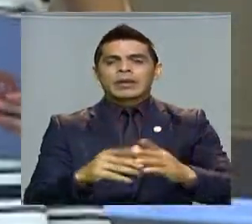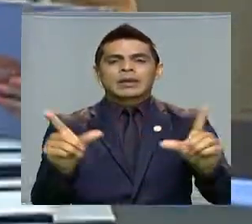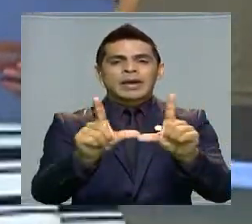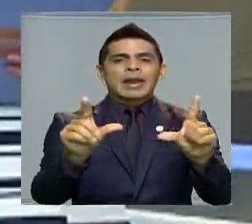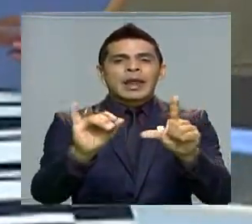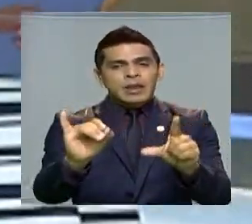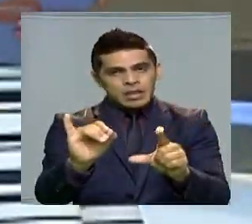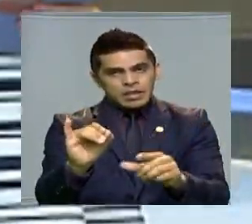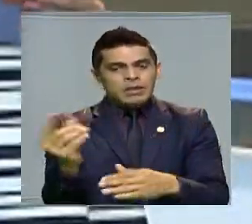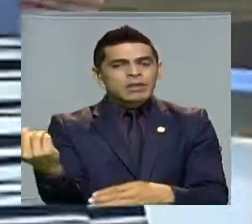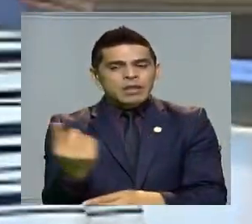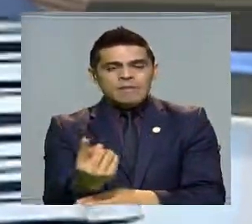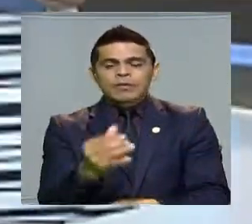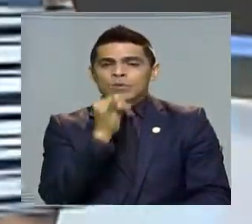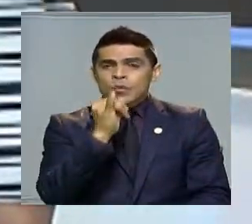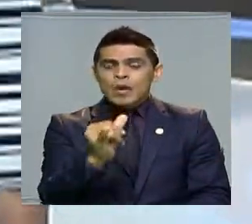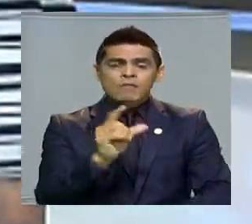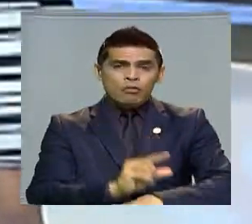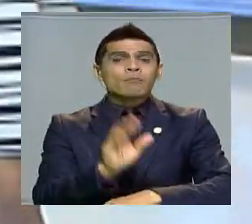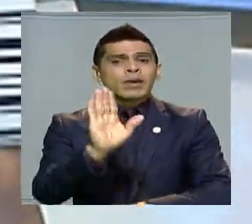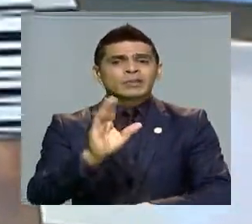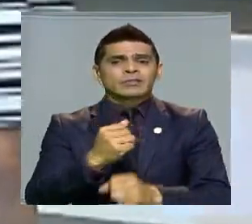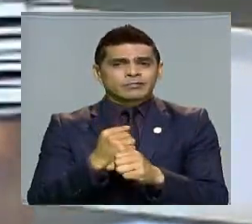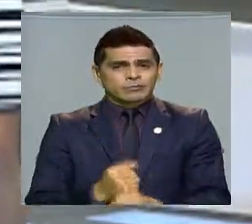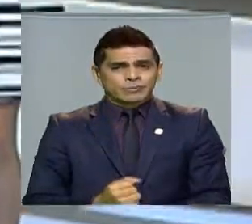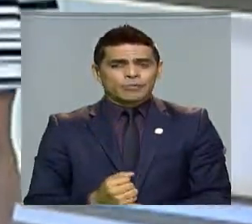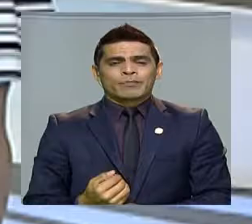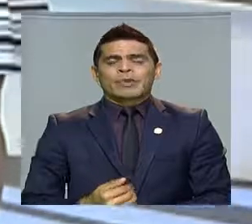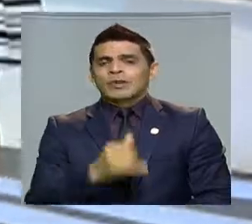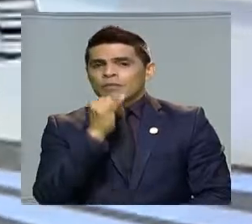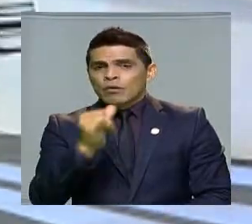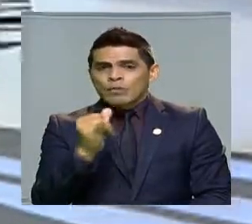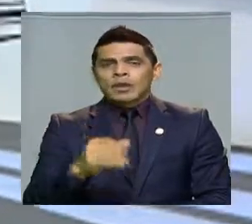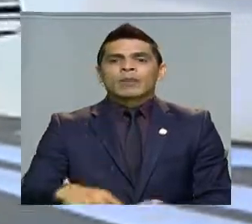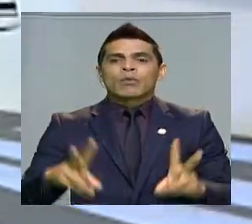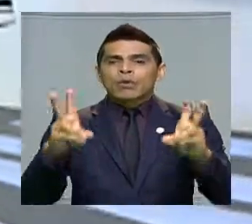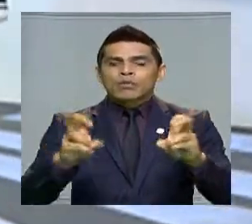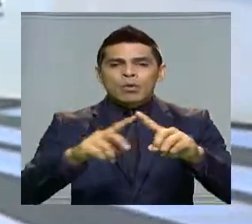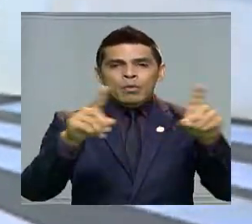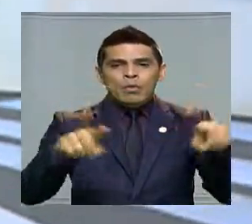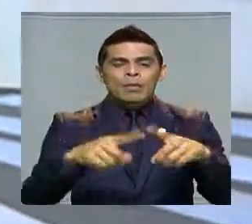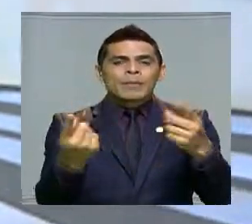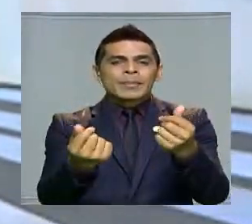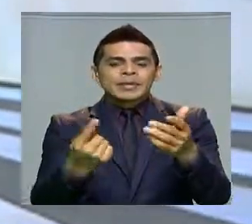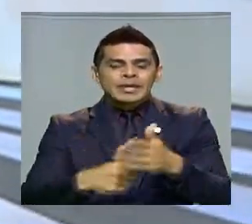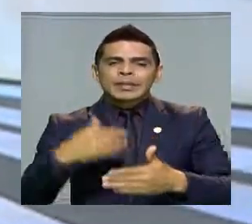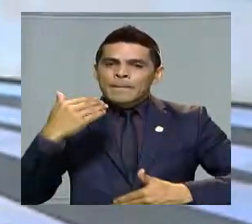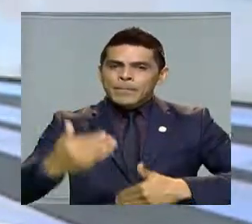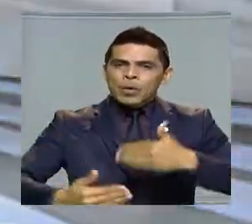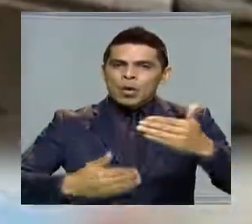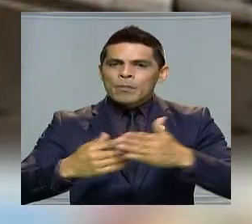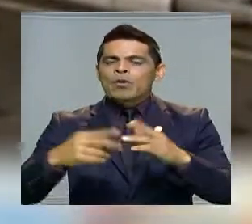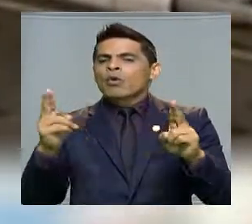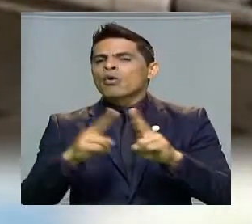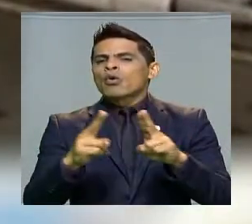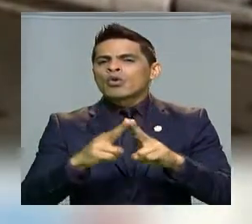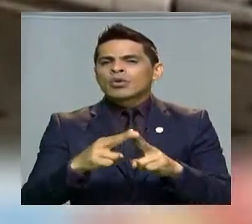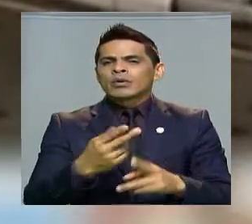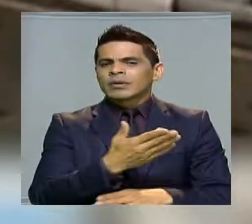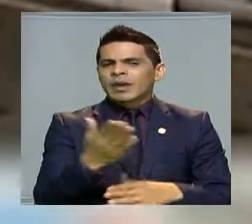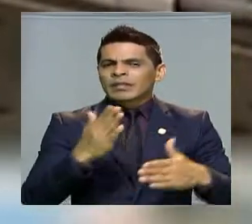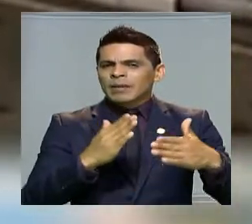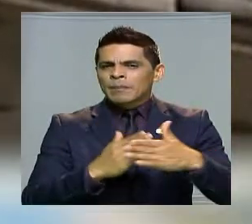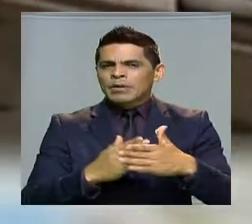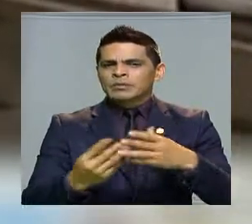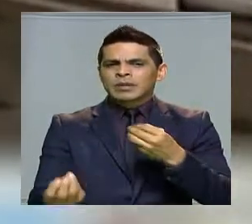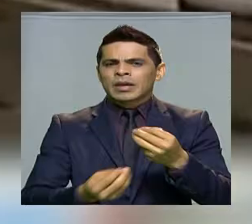Canal I, pero no se despegue de nuestra pantalla porque al volver, nuevo cono monetario sigue engrosando. Conozca tras esta pausa